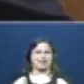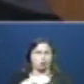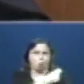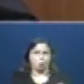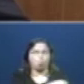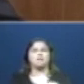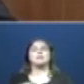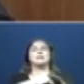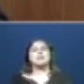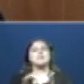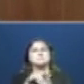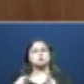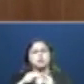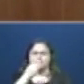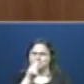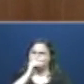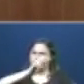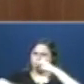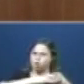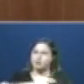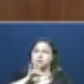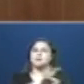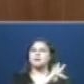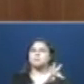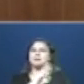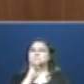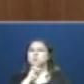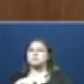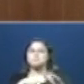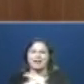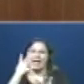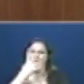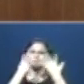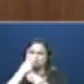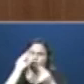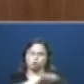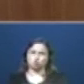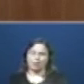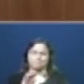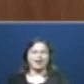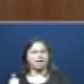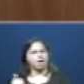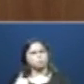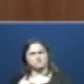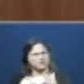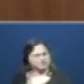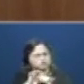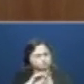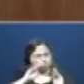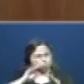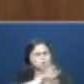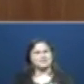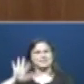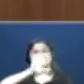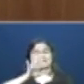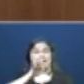sociales y nuevos acuerdos con administración del Estado a fin de aprovechar al máximo sus estructuras y servicios para cubrir necesidades que